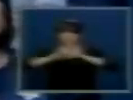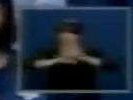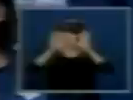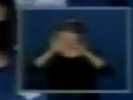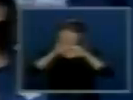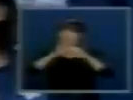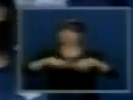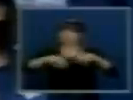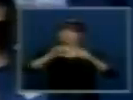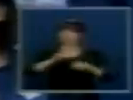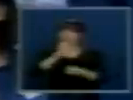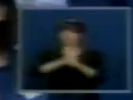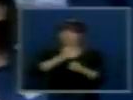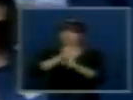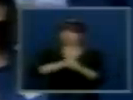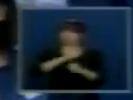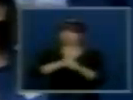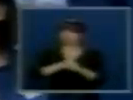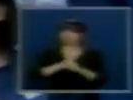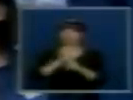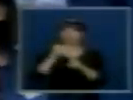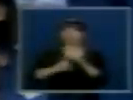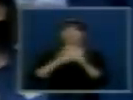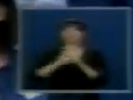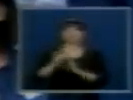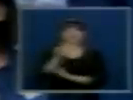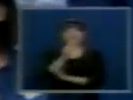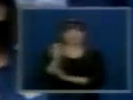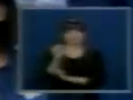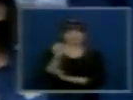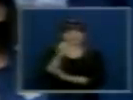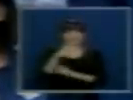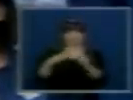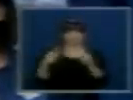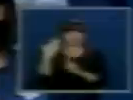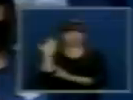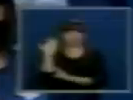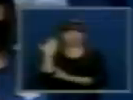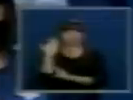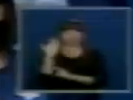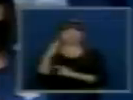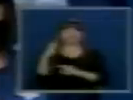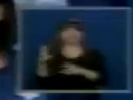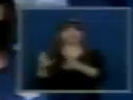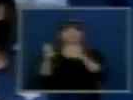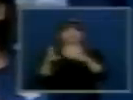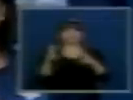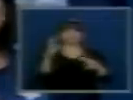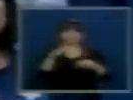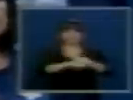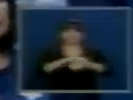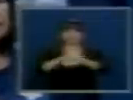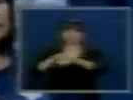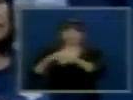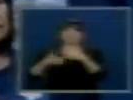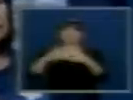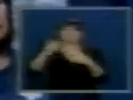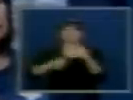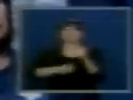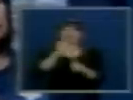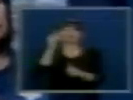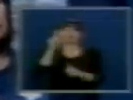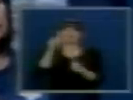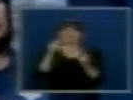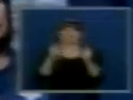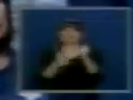tarea. En los últimos 3 meses y medio se ha incautado más de 3 veces la cantidad de droga capturada en el